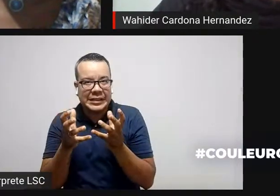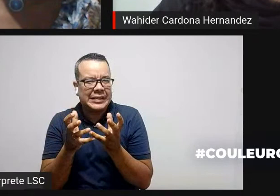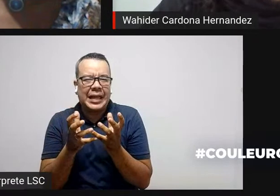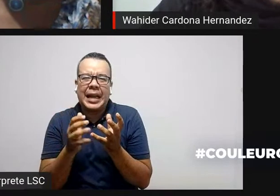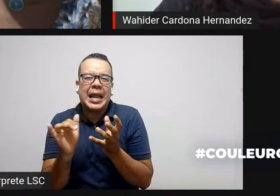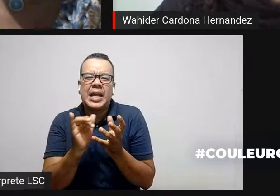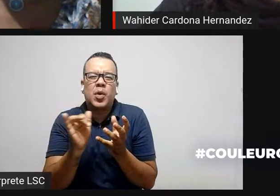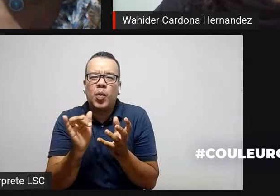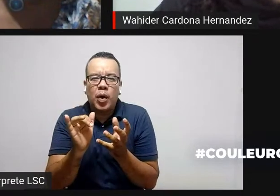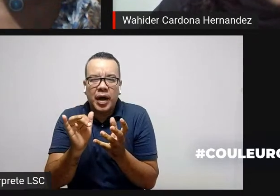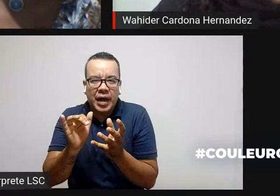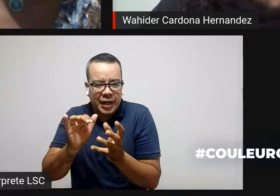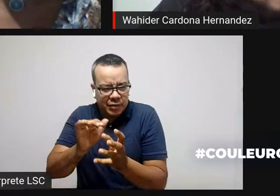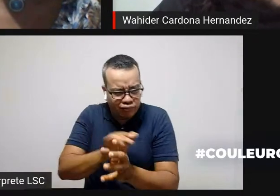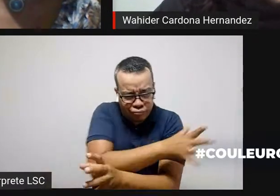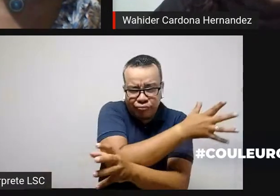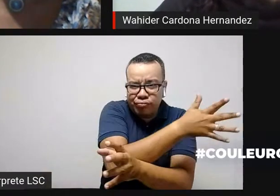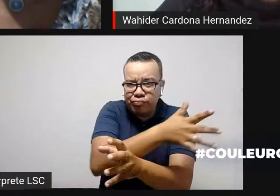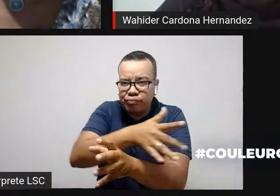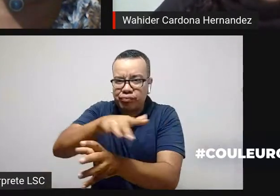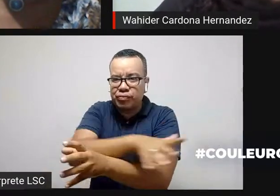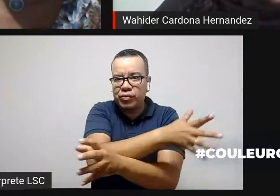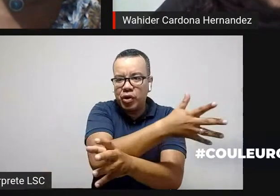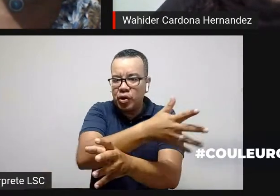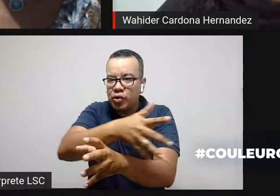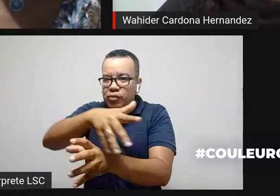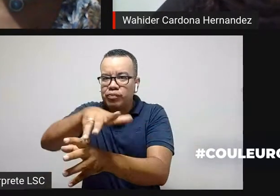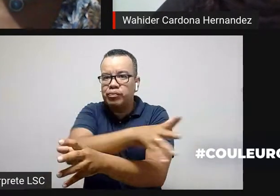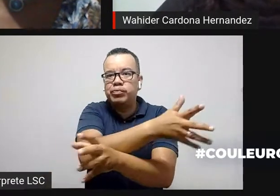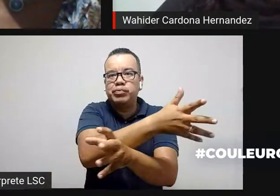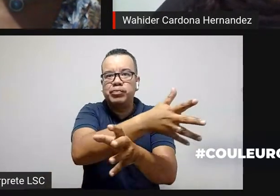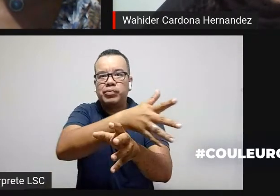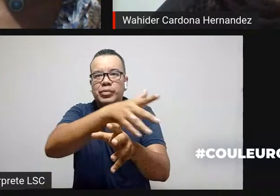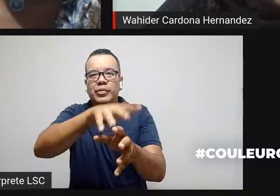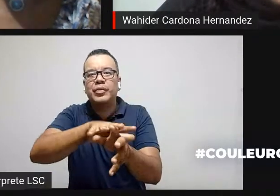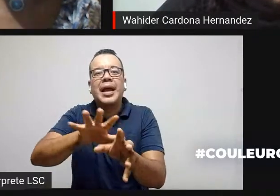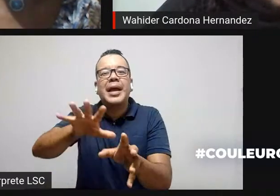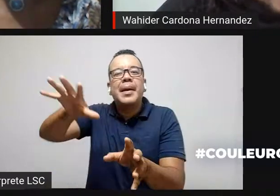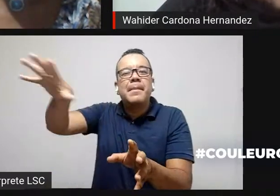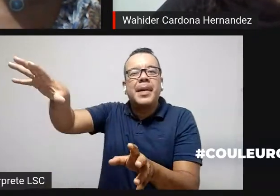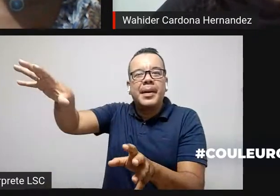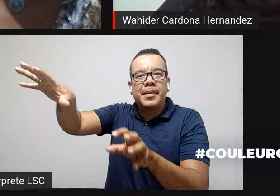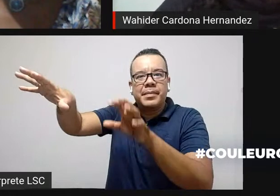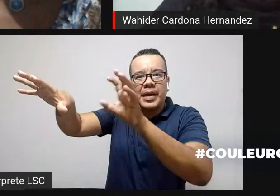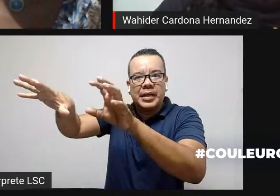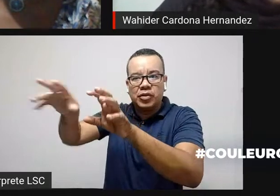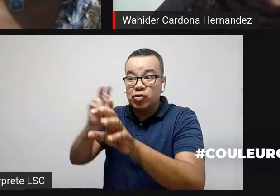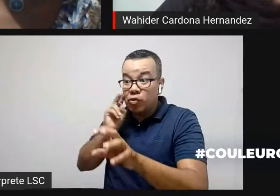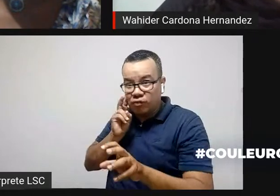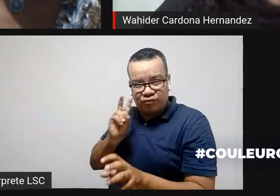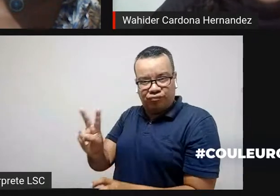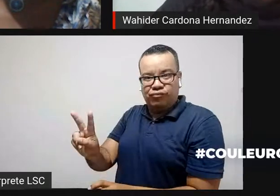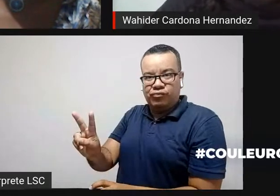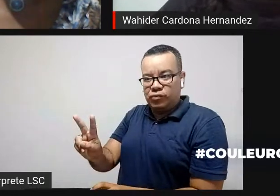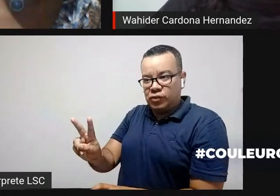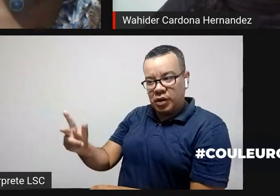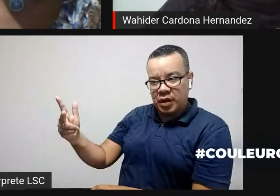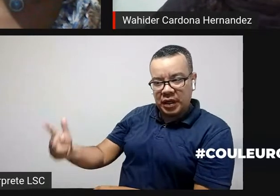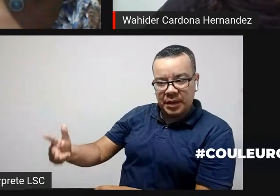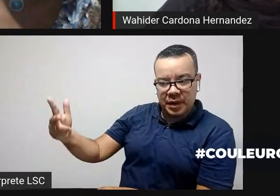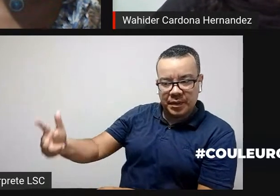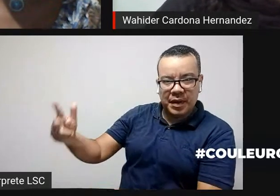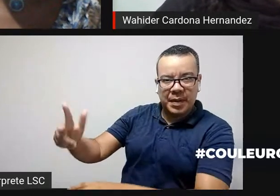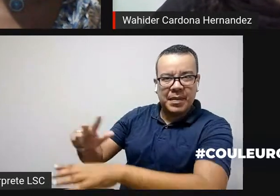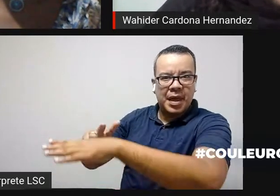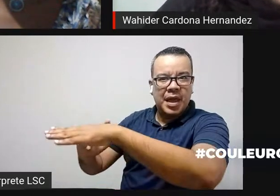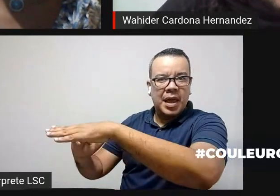Coquimbo, en los desiertos de soles del Valle de Aconcagua. La vi caminando por la costanera en Santa